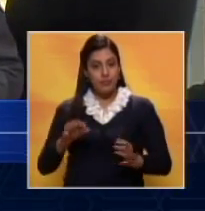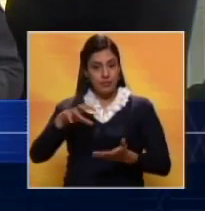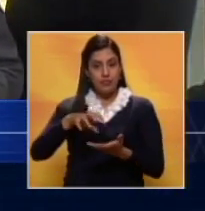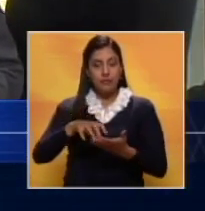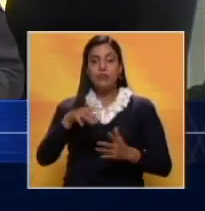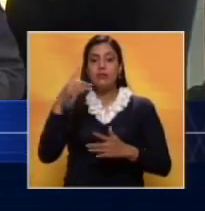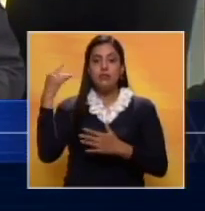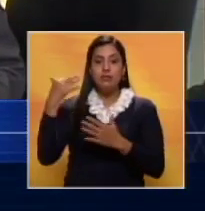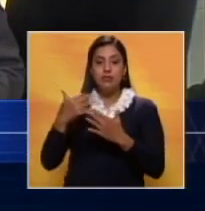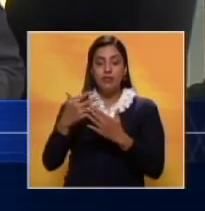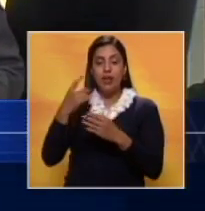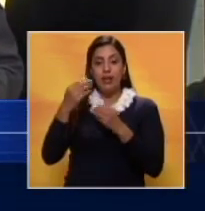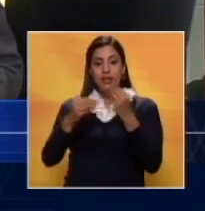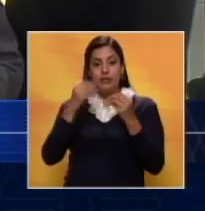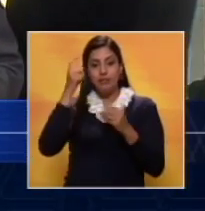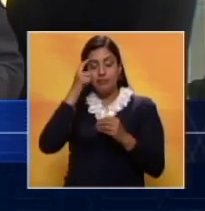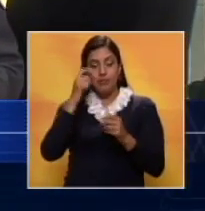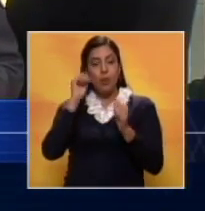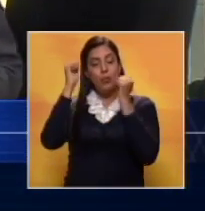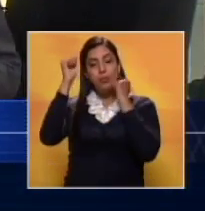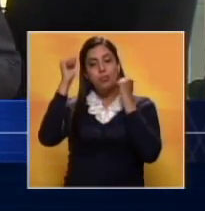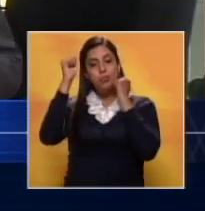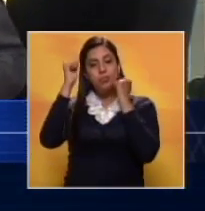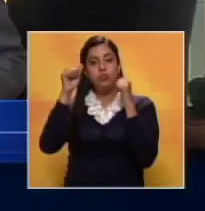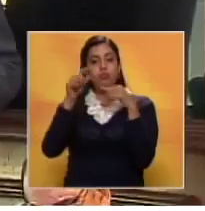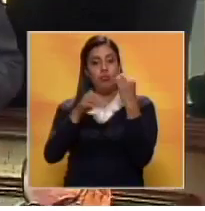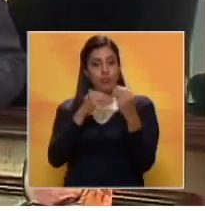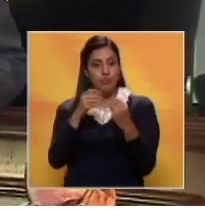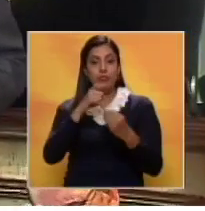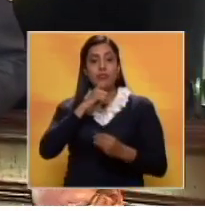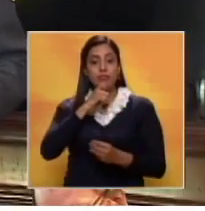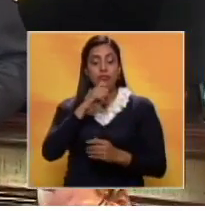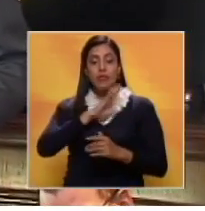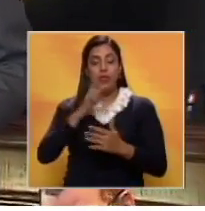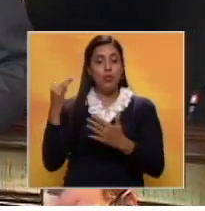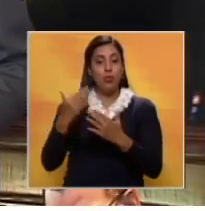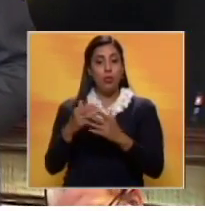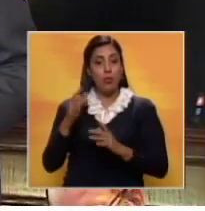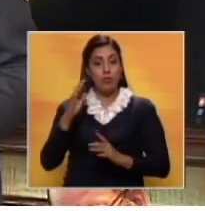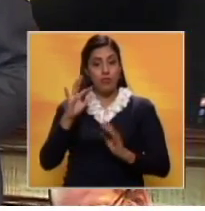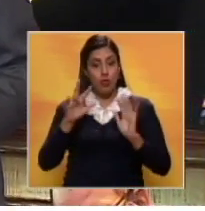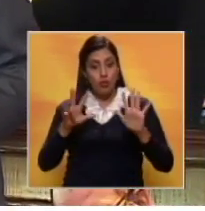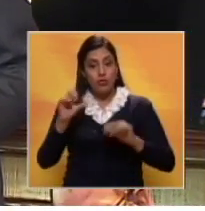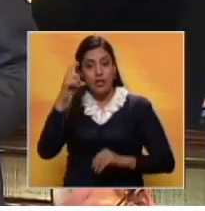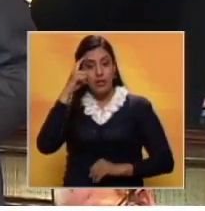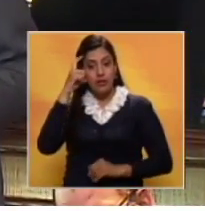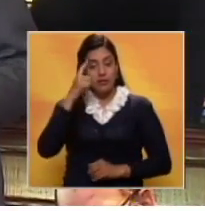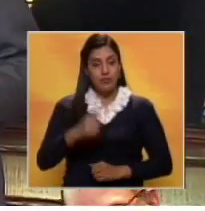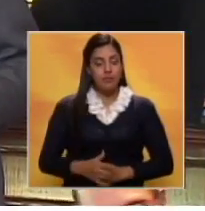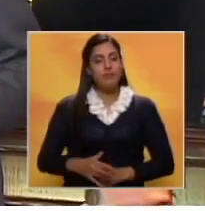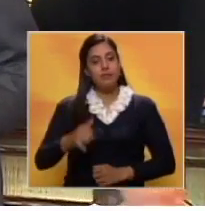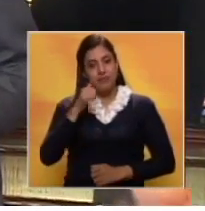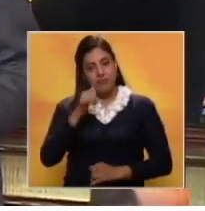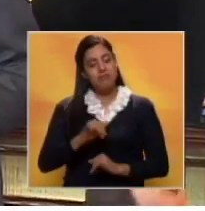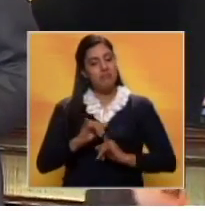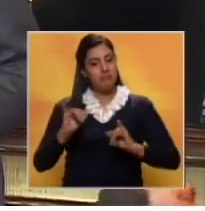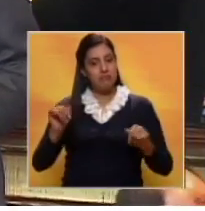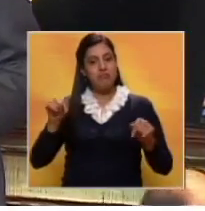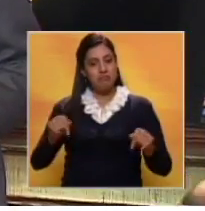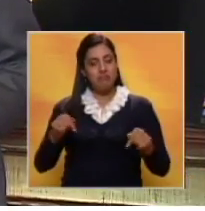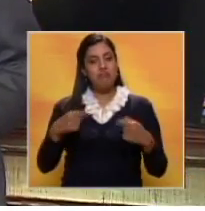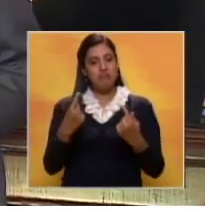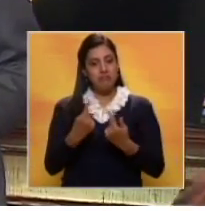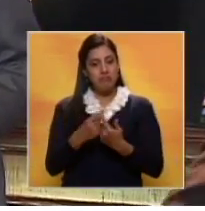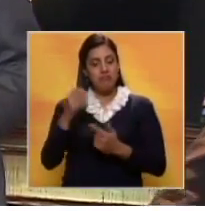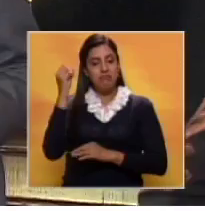del Estado durante las manifestaciones que ya cumplen más de 80 días. Es la información que se